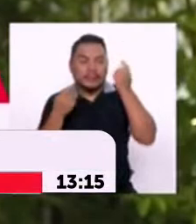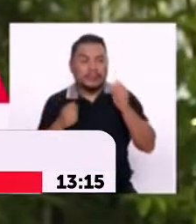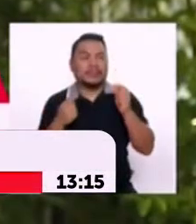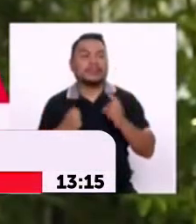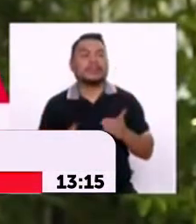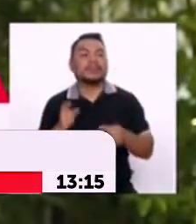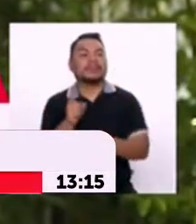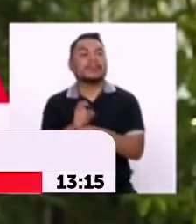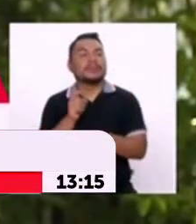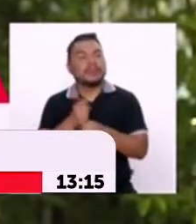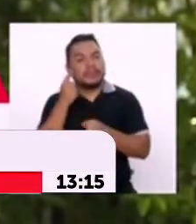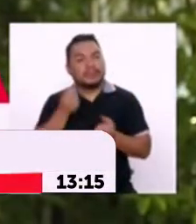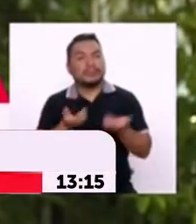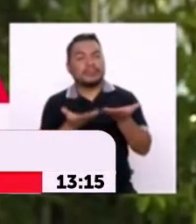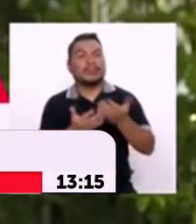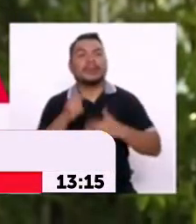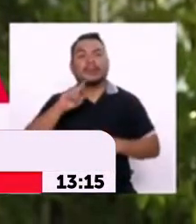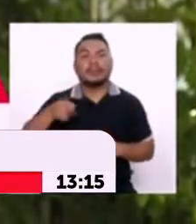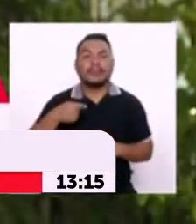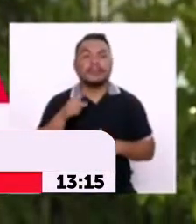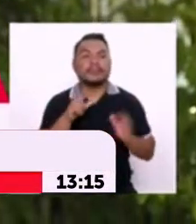insertado la educación a